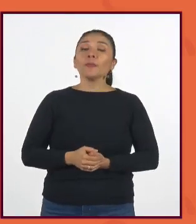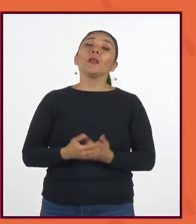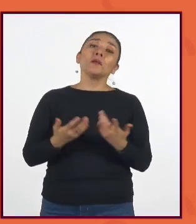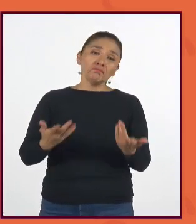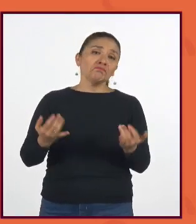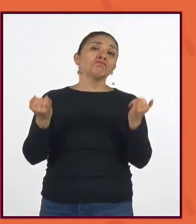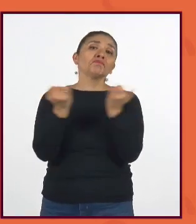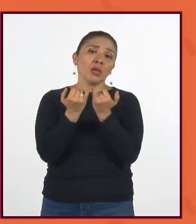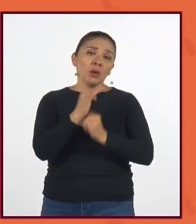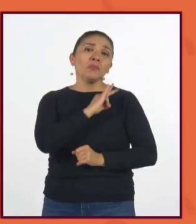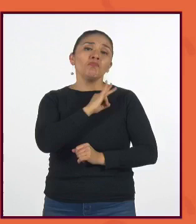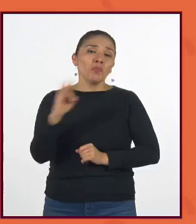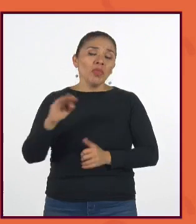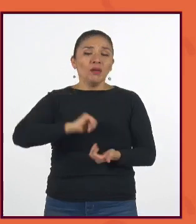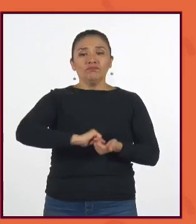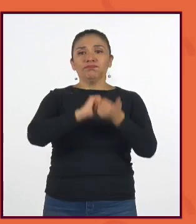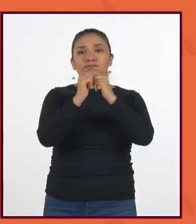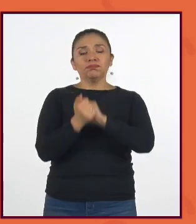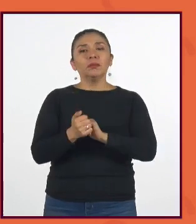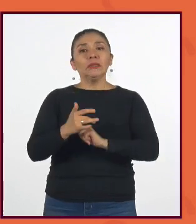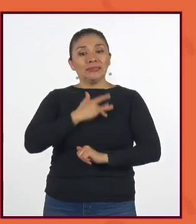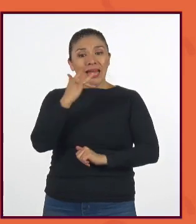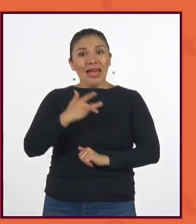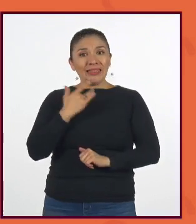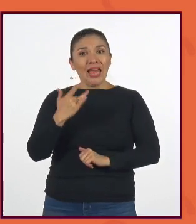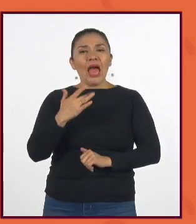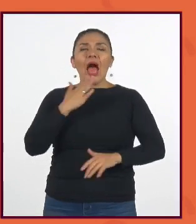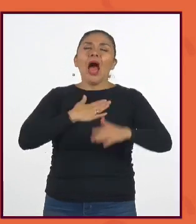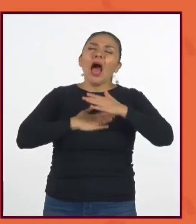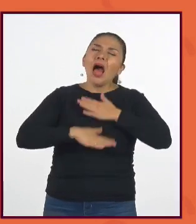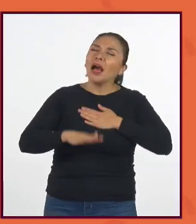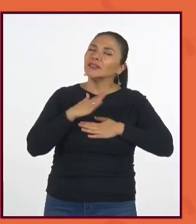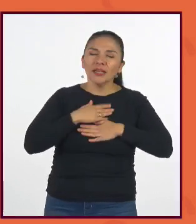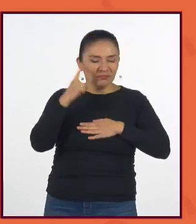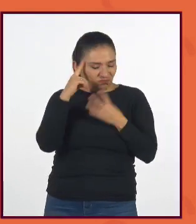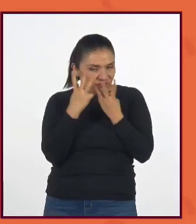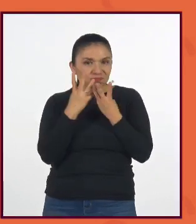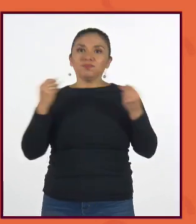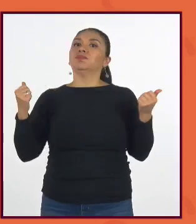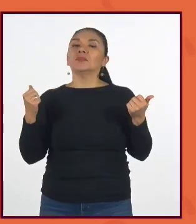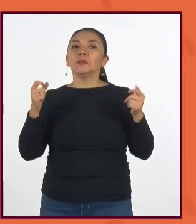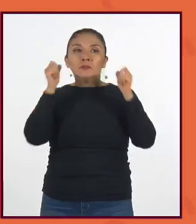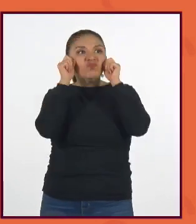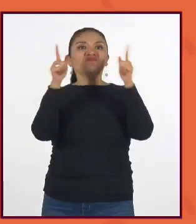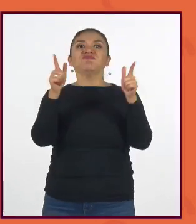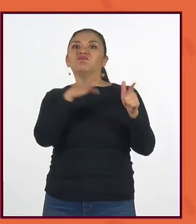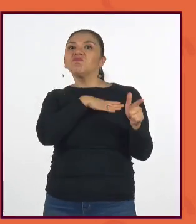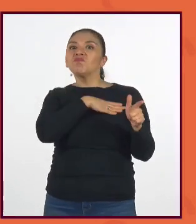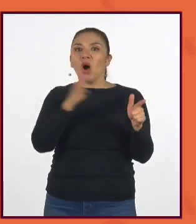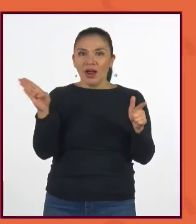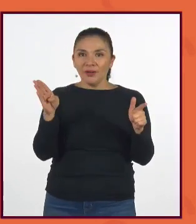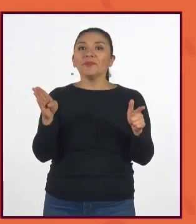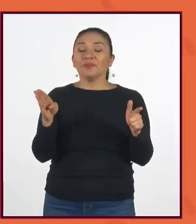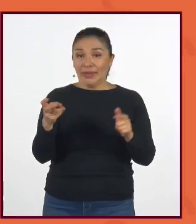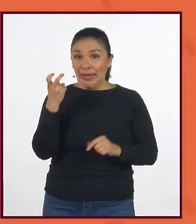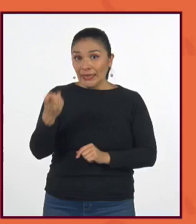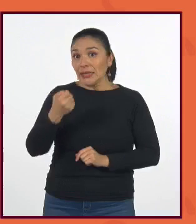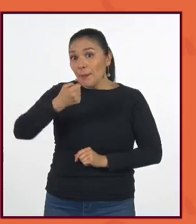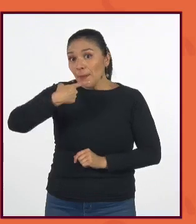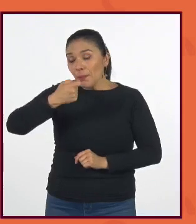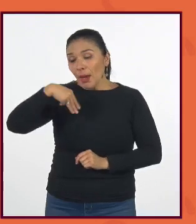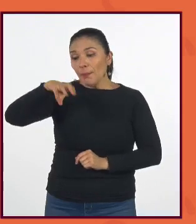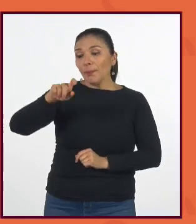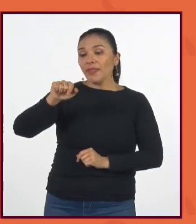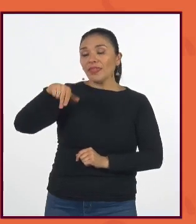también puede desaparecer la sensación de cansancio y hambre. Las metanfetaminas también son